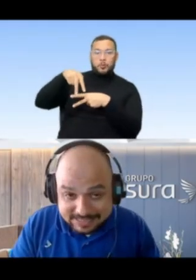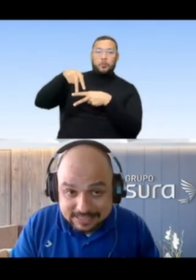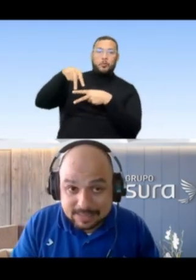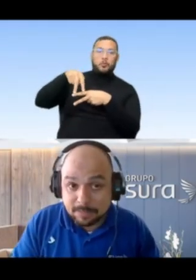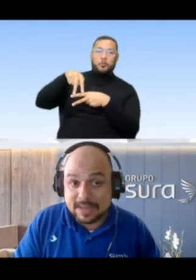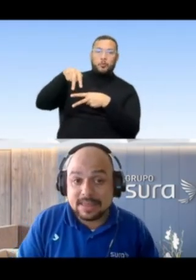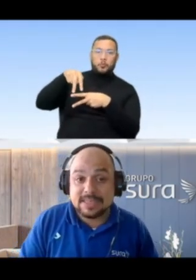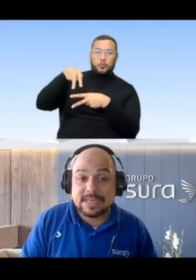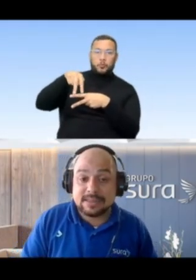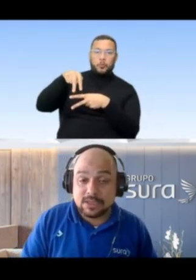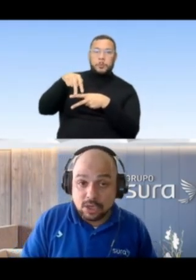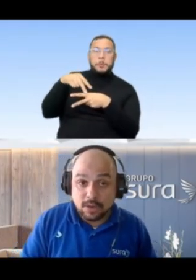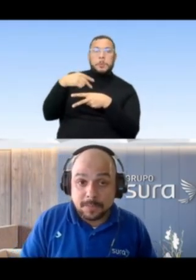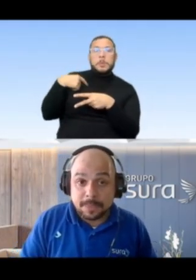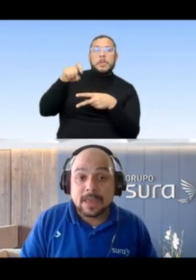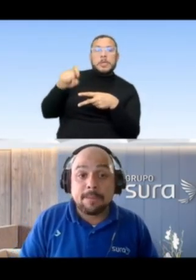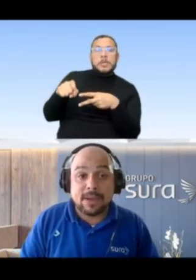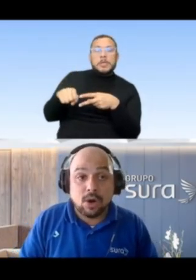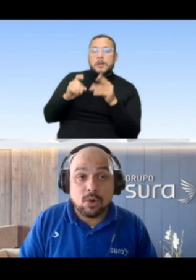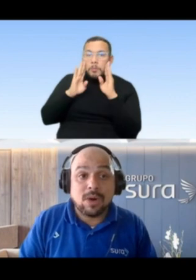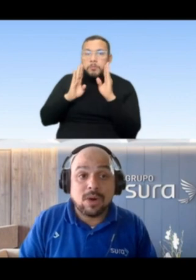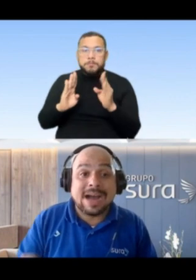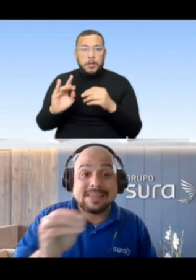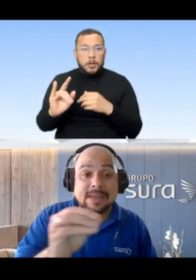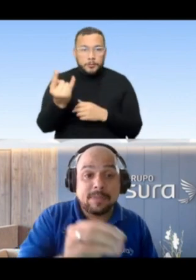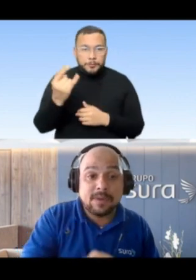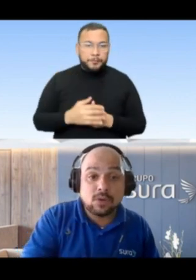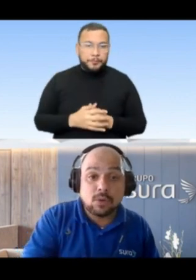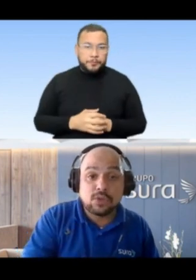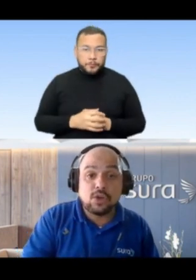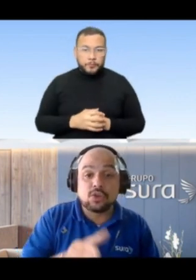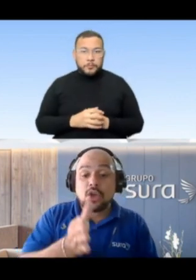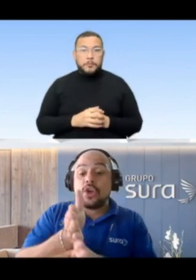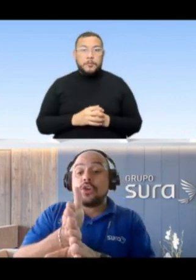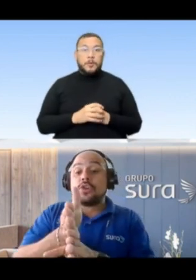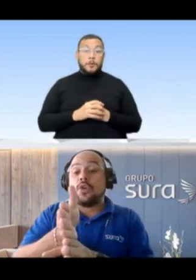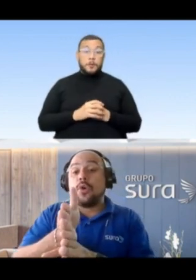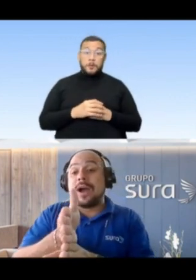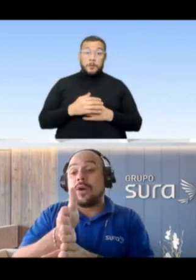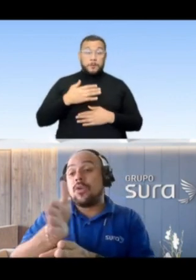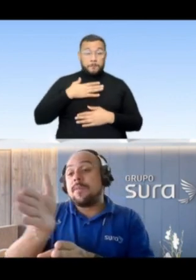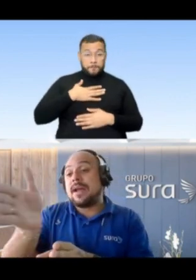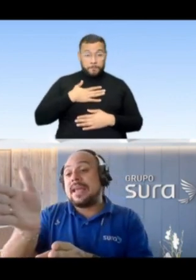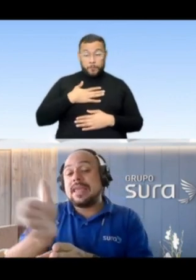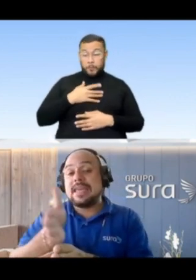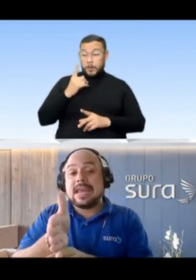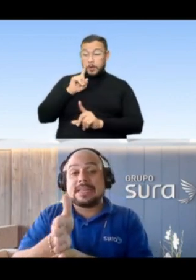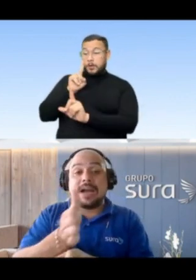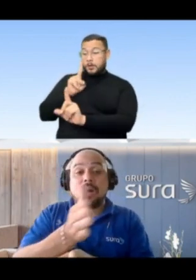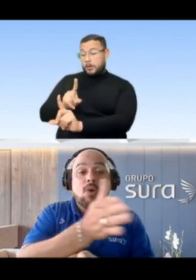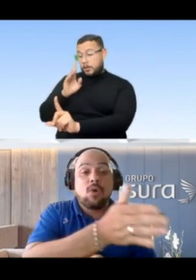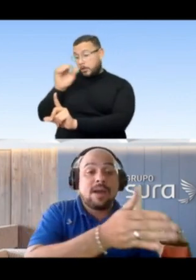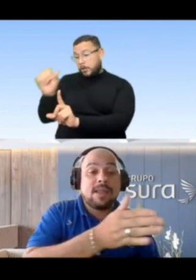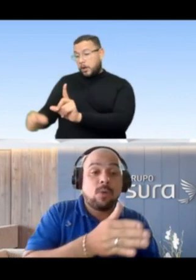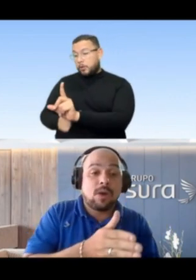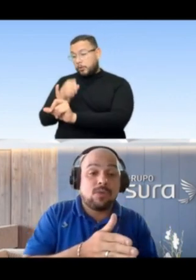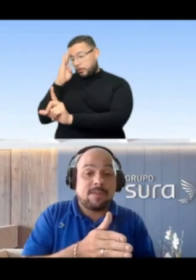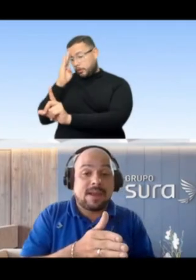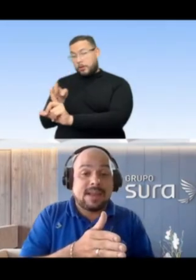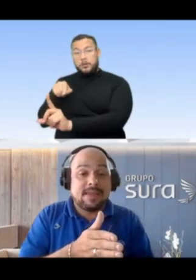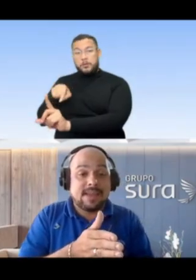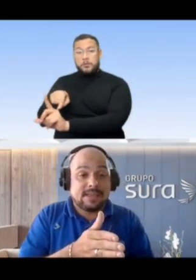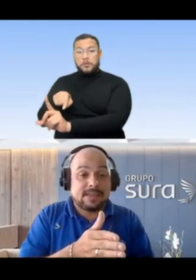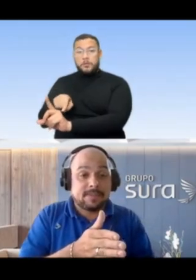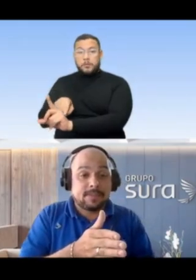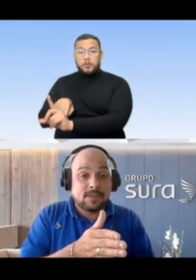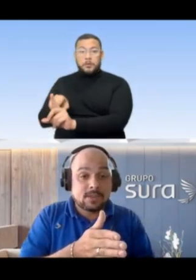se necesiten para dicha atención. Pero ojo, ante primeros auxilios, lo hago de manera directa o lo hago